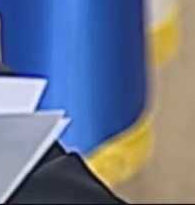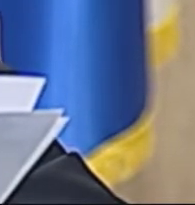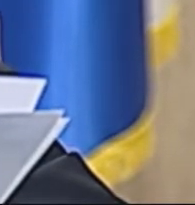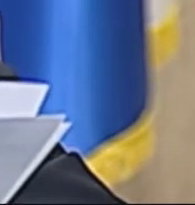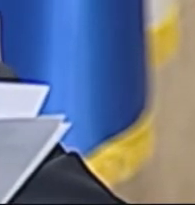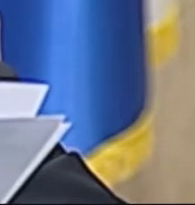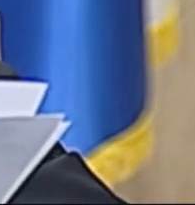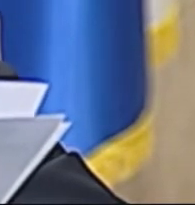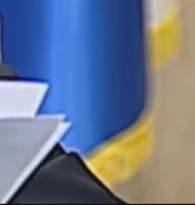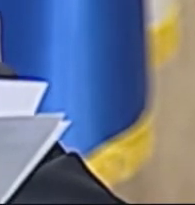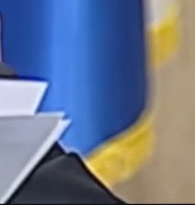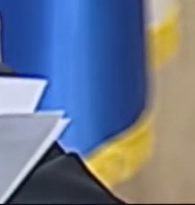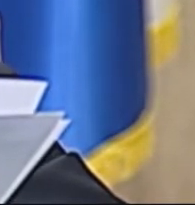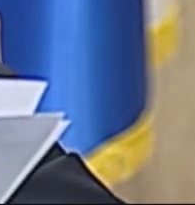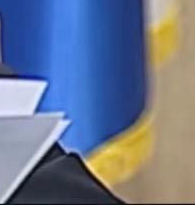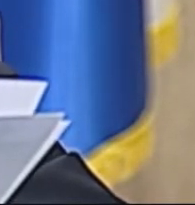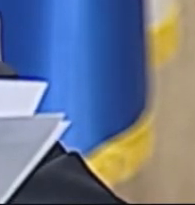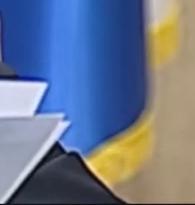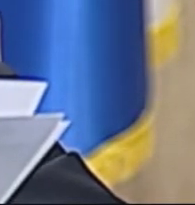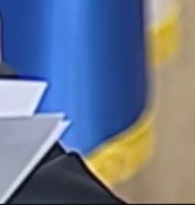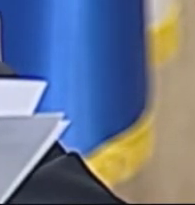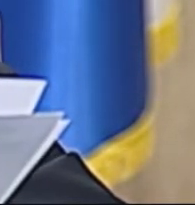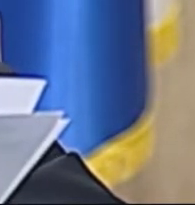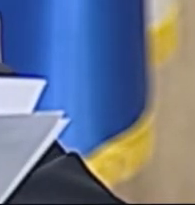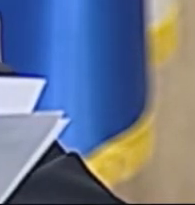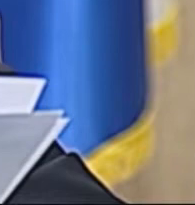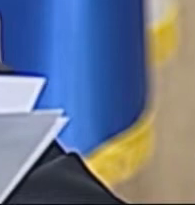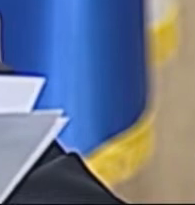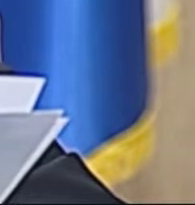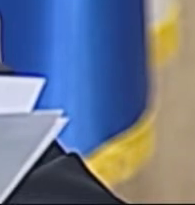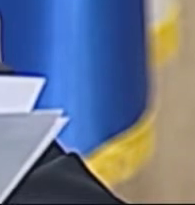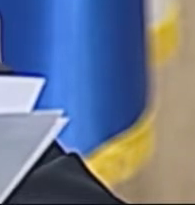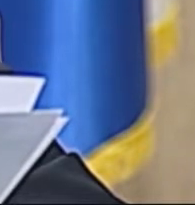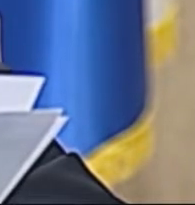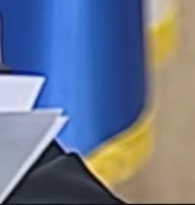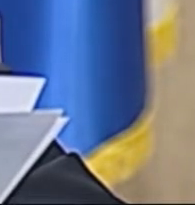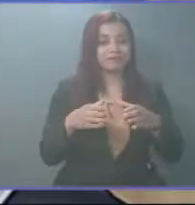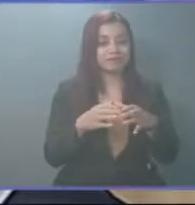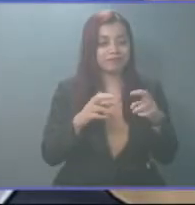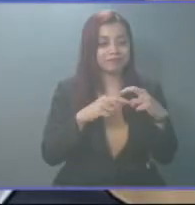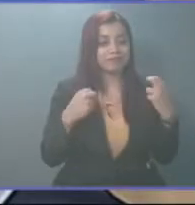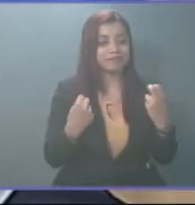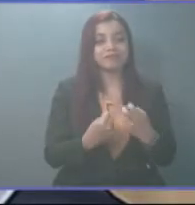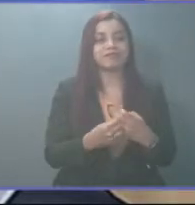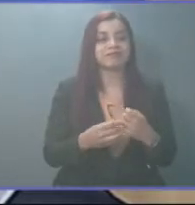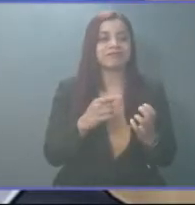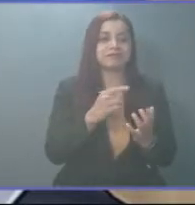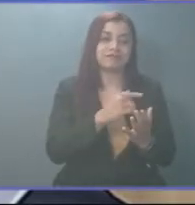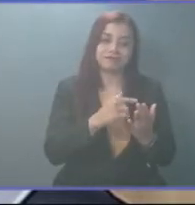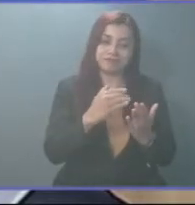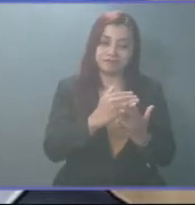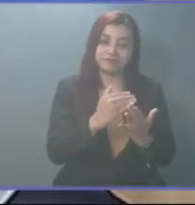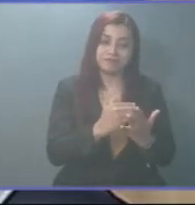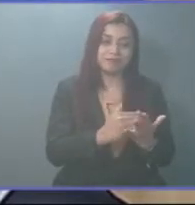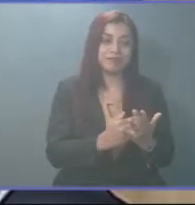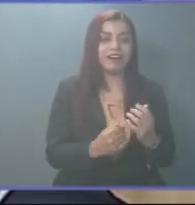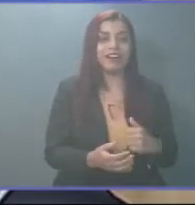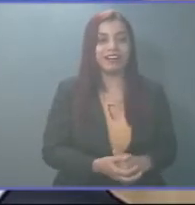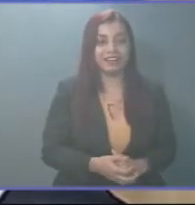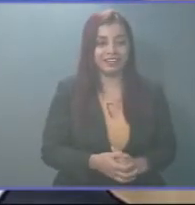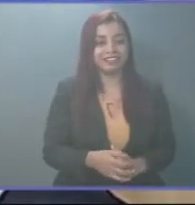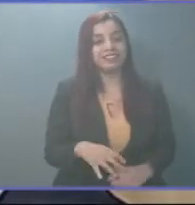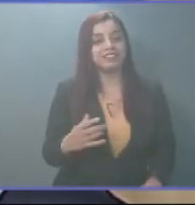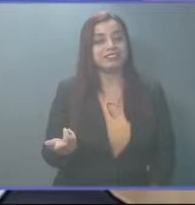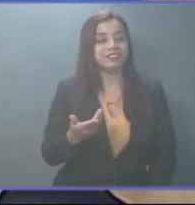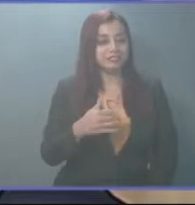deliberar. Para tomar resolución, se requerirá por lo menos el voto favorable de la mitad más uno de las mismas, salvo los casos